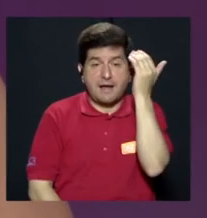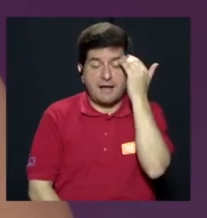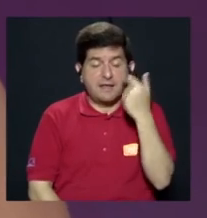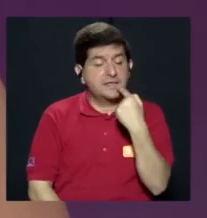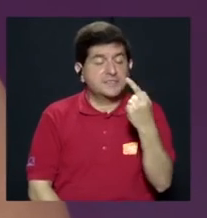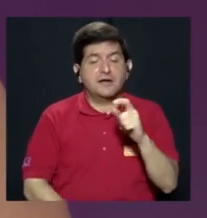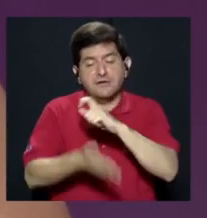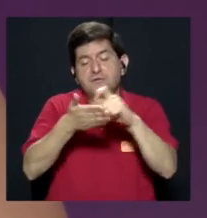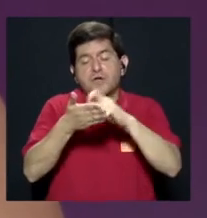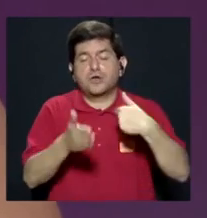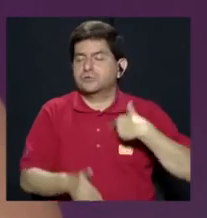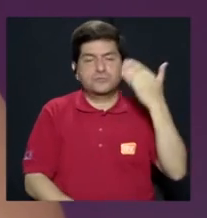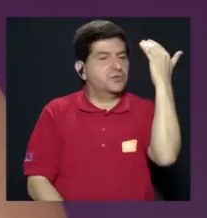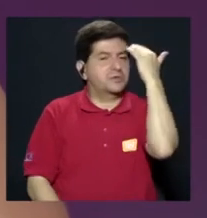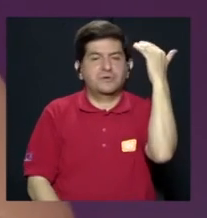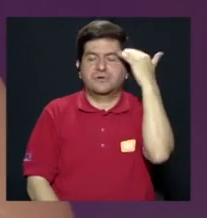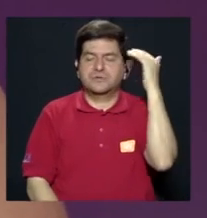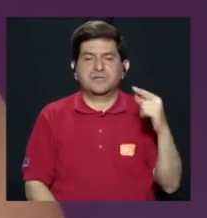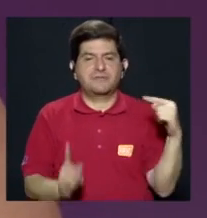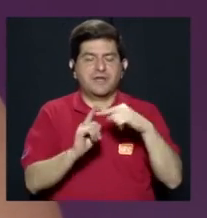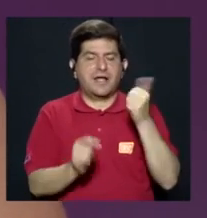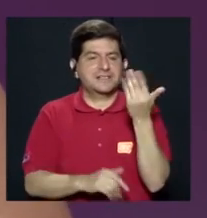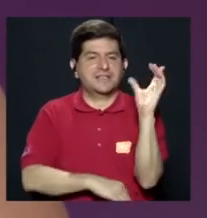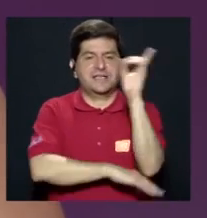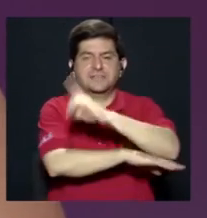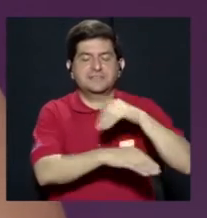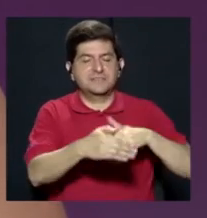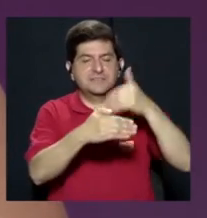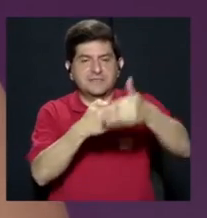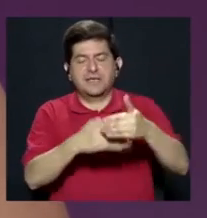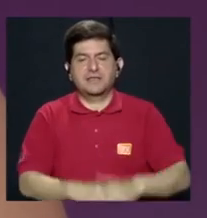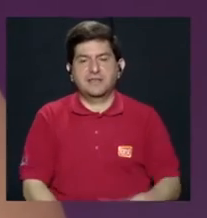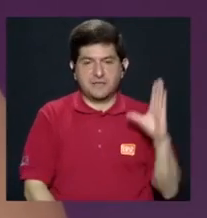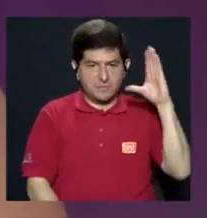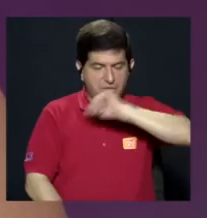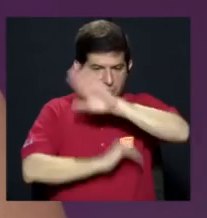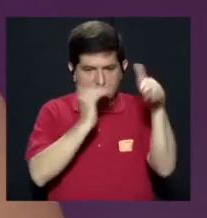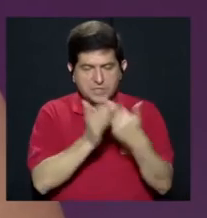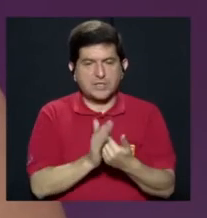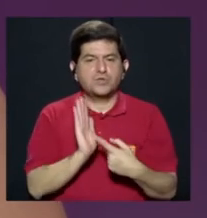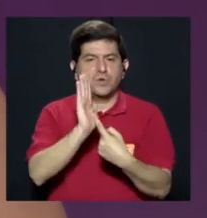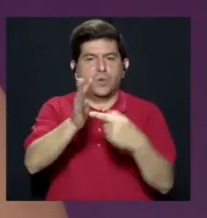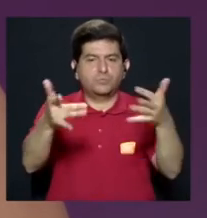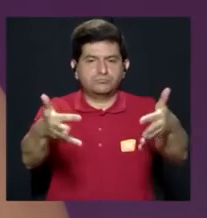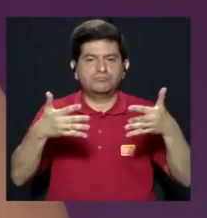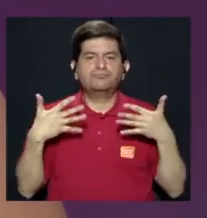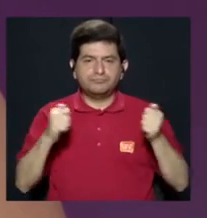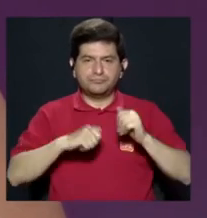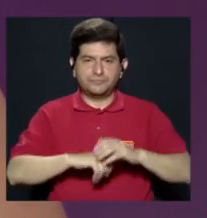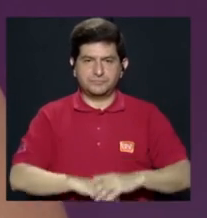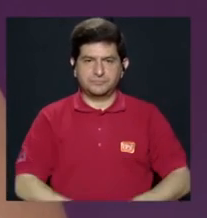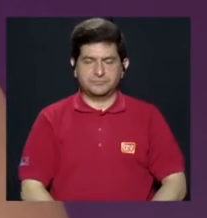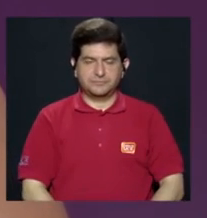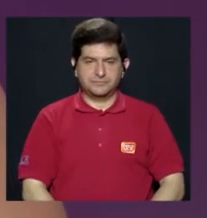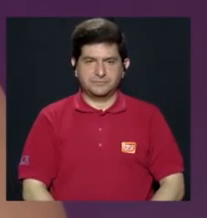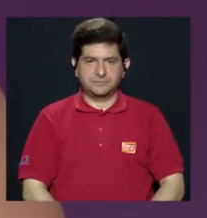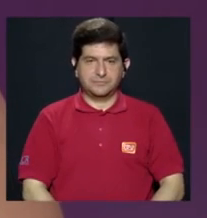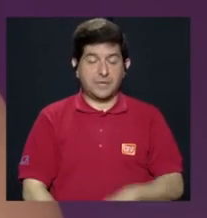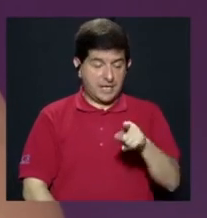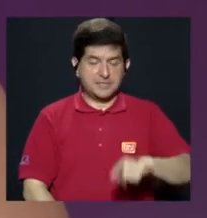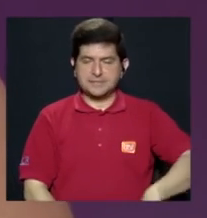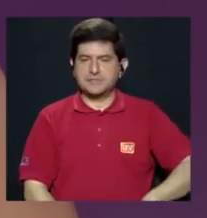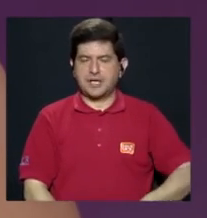decía. Yo no supe hasta dentro de 15 días, algo así, que me di cuenta de todo lo que decía mi expediente. Y como dice, está